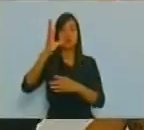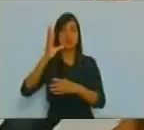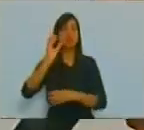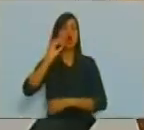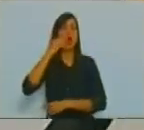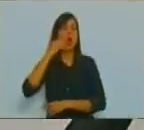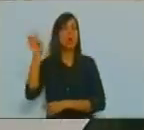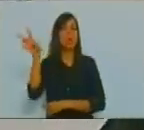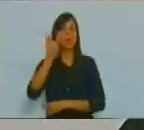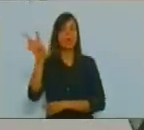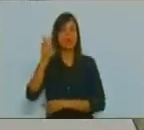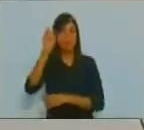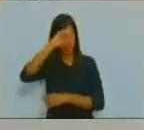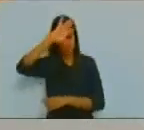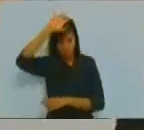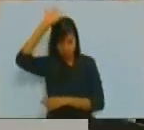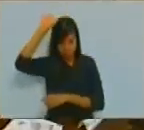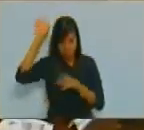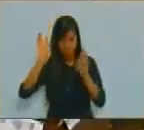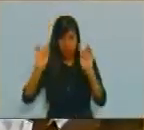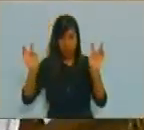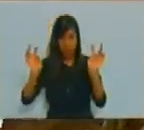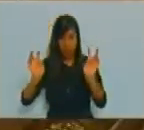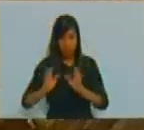la patria robert serra